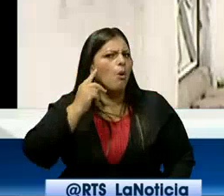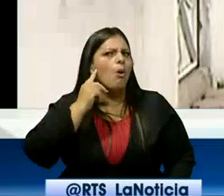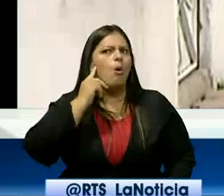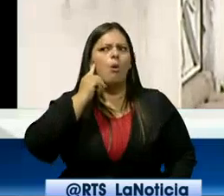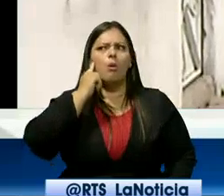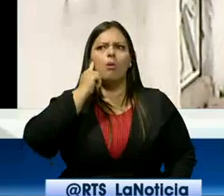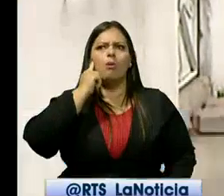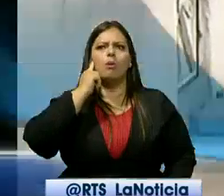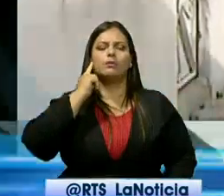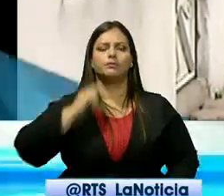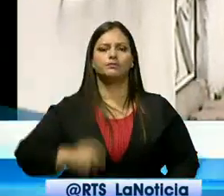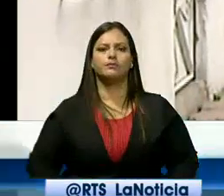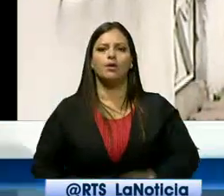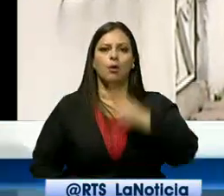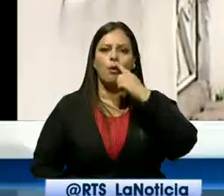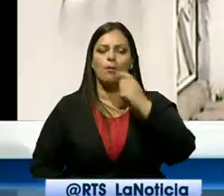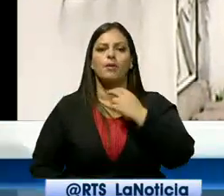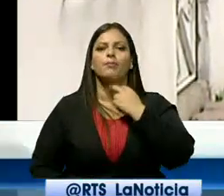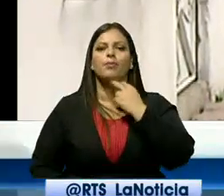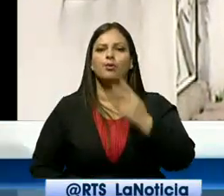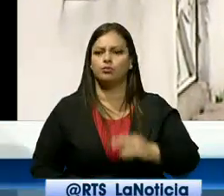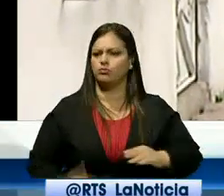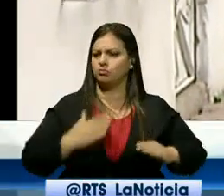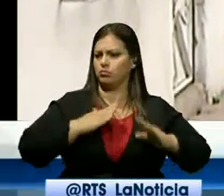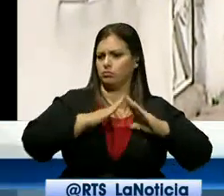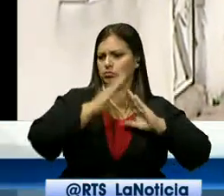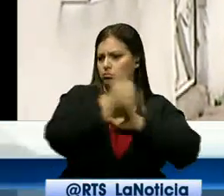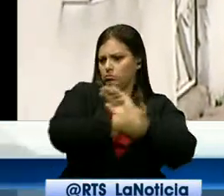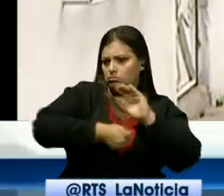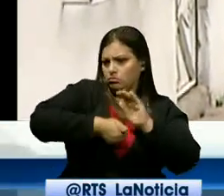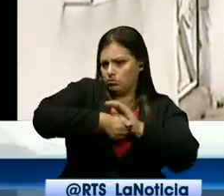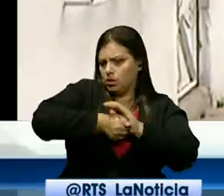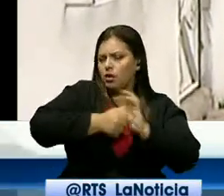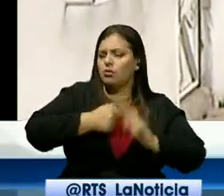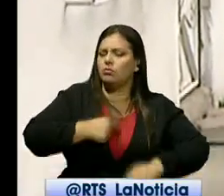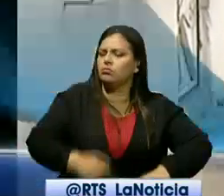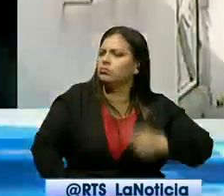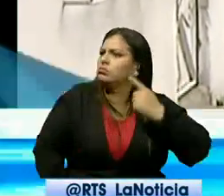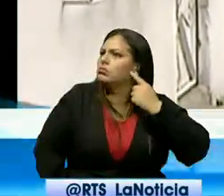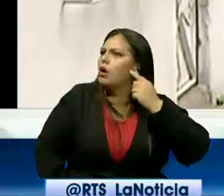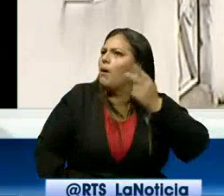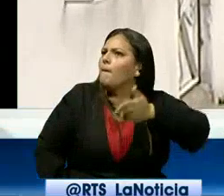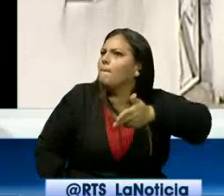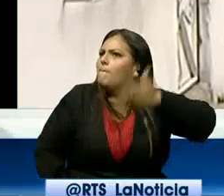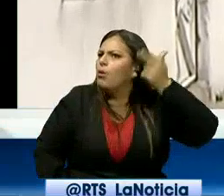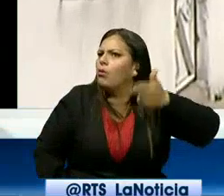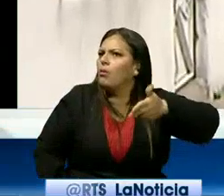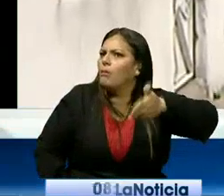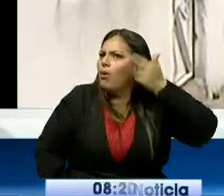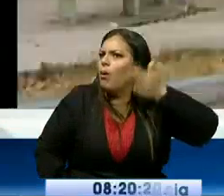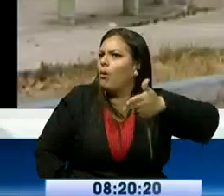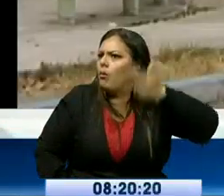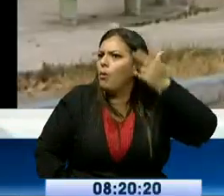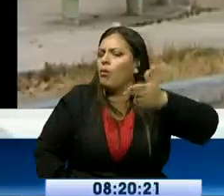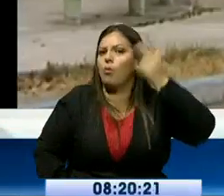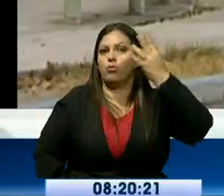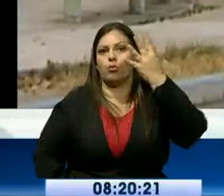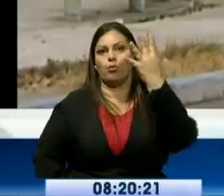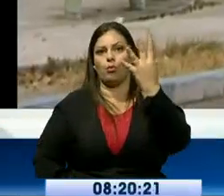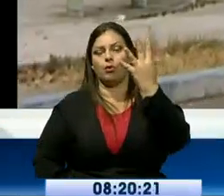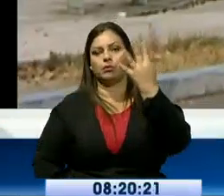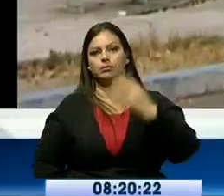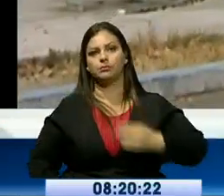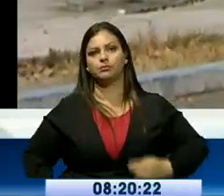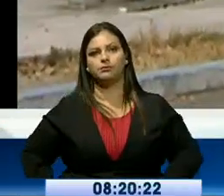estaba adentro cuando escuché los disparos, pero no supe que haya caído en alguna casa. ¿Cuántos disparos se escucharon? Yo escuché cuatro. Todo habría